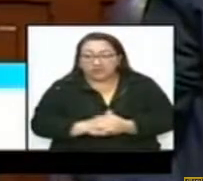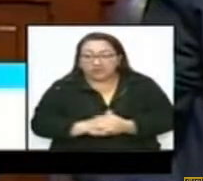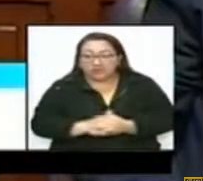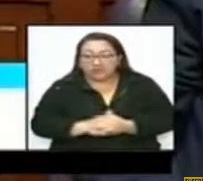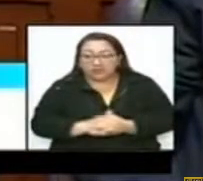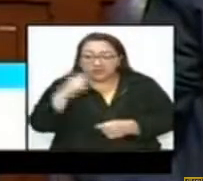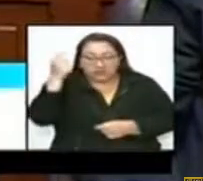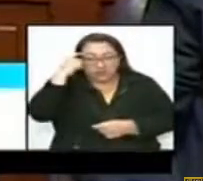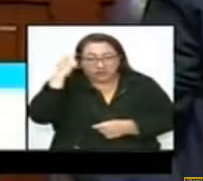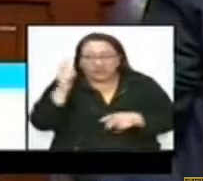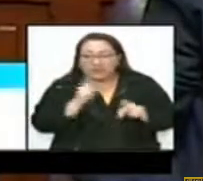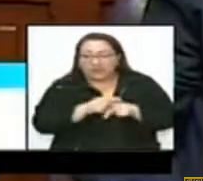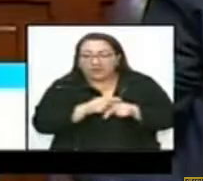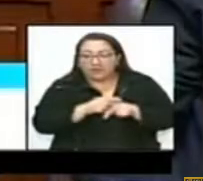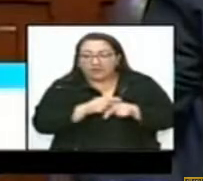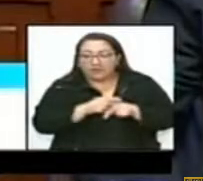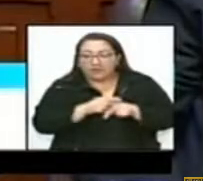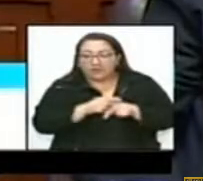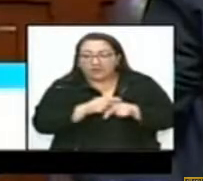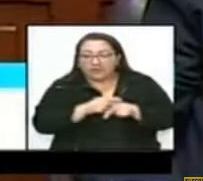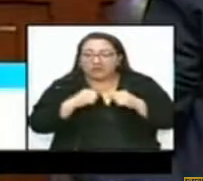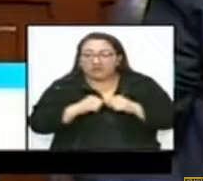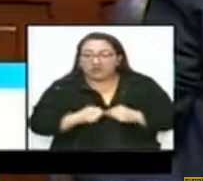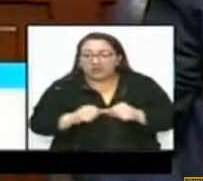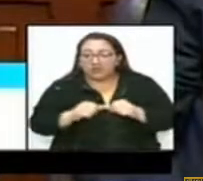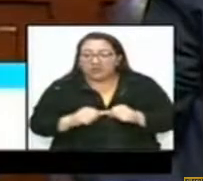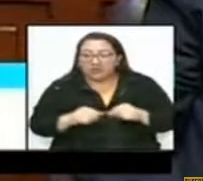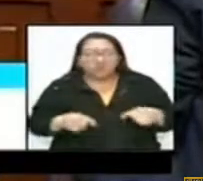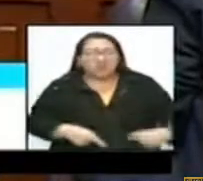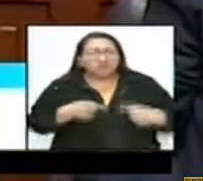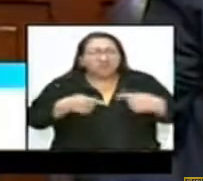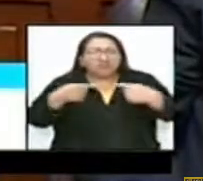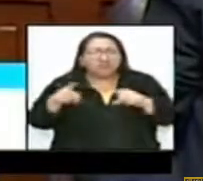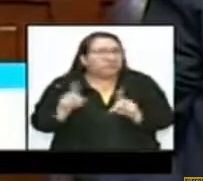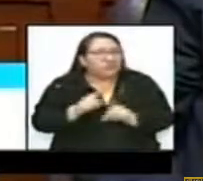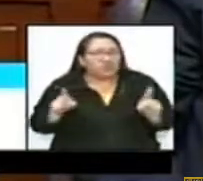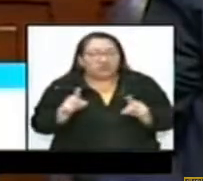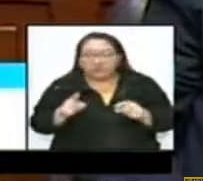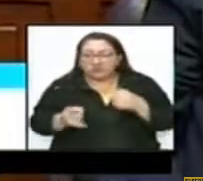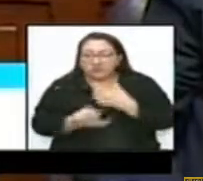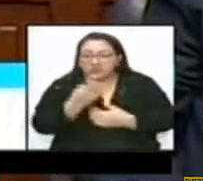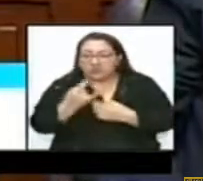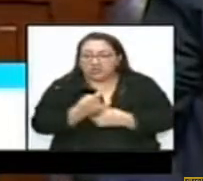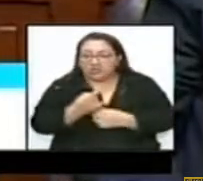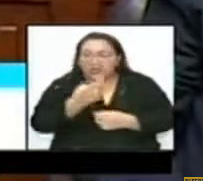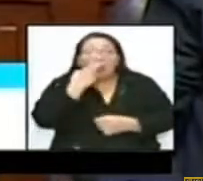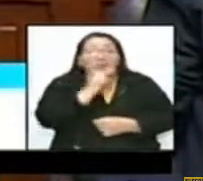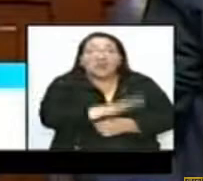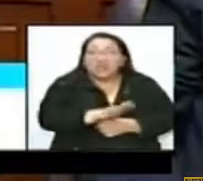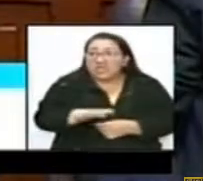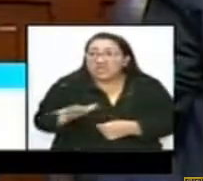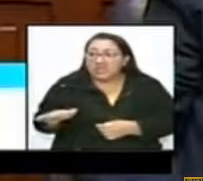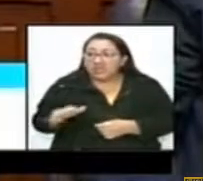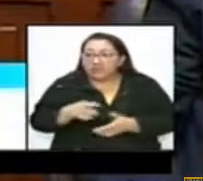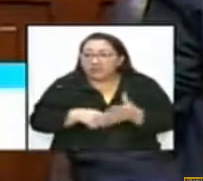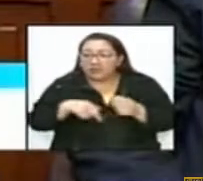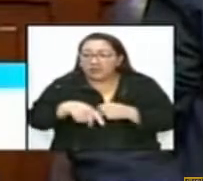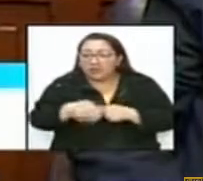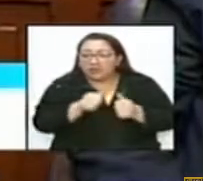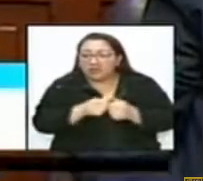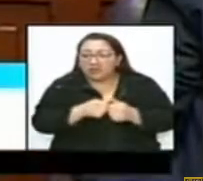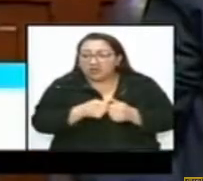conscientes también de que no debemos seguir en enfrentamientos que dañen a esos niños que caminan